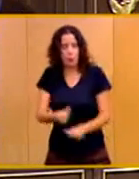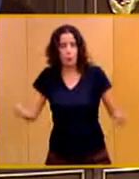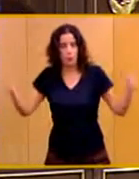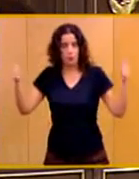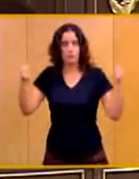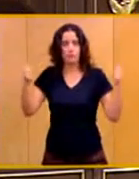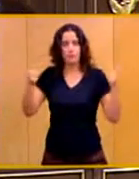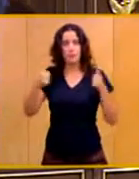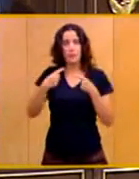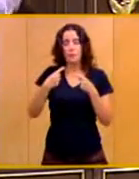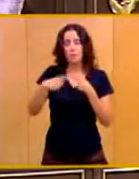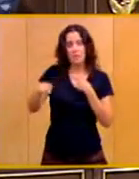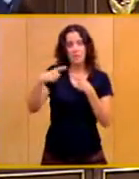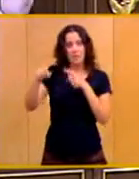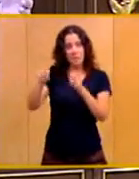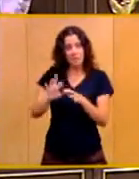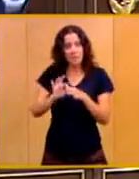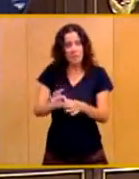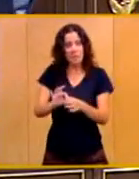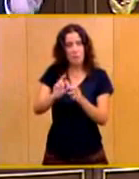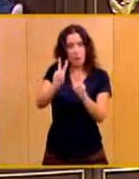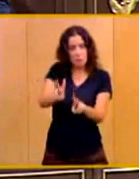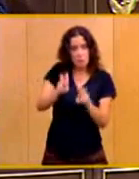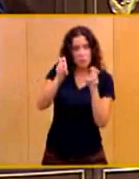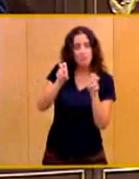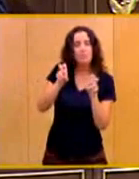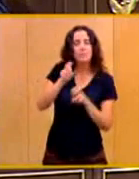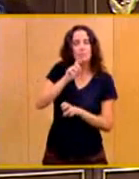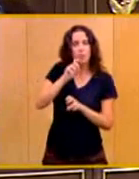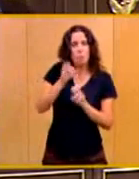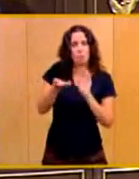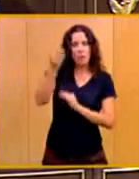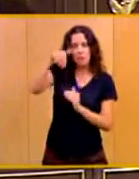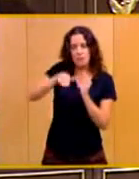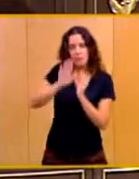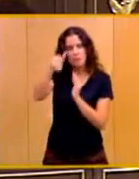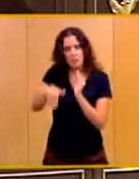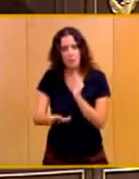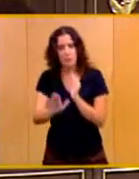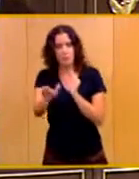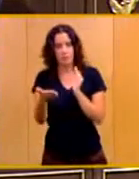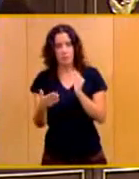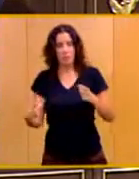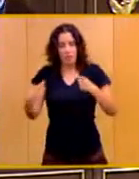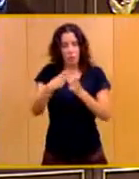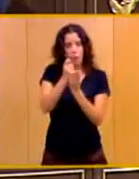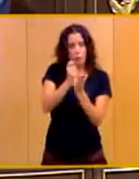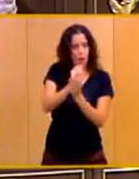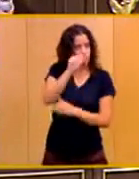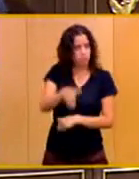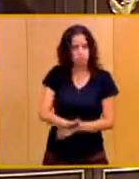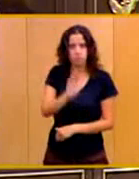mensajes sobre los impuestos suben y bajan como las mareas. El copago va y viene. Almaraz